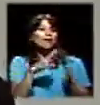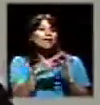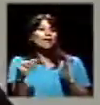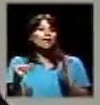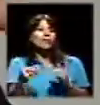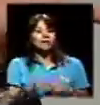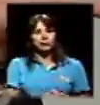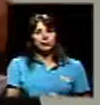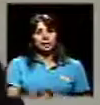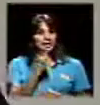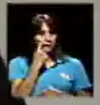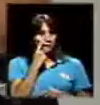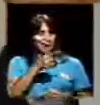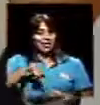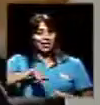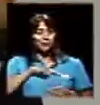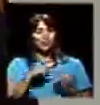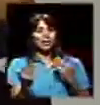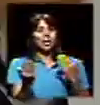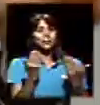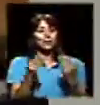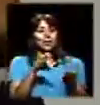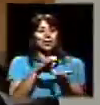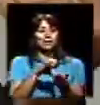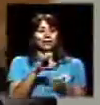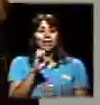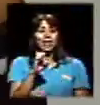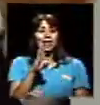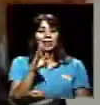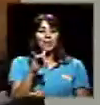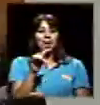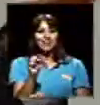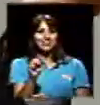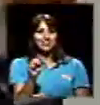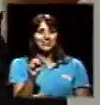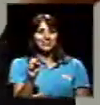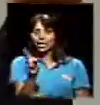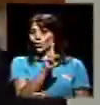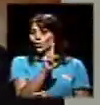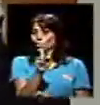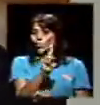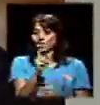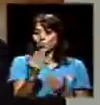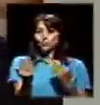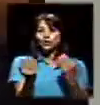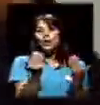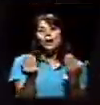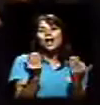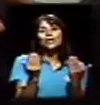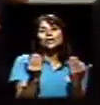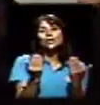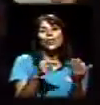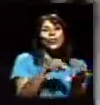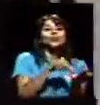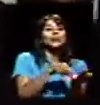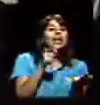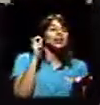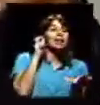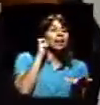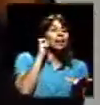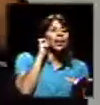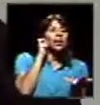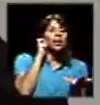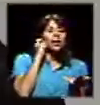estamos comparando EBAI, no estamos comparando un hospital nacional, no estamos comparando el Hospital de la Mujer con un EBAI, porque